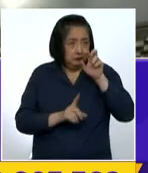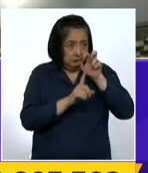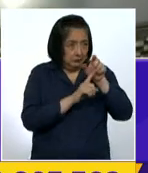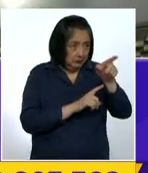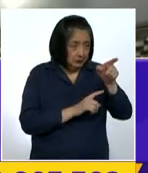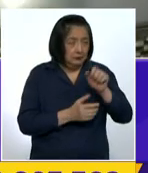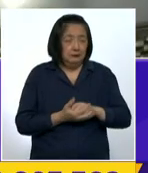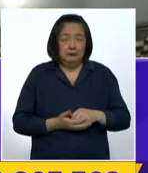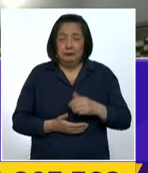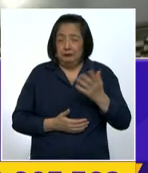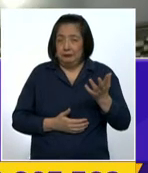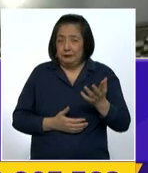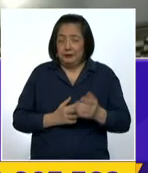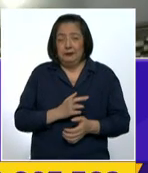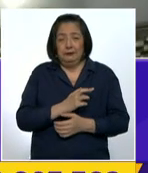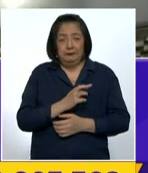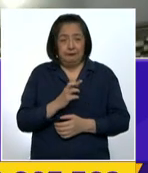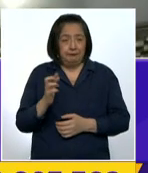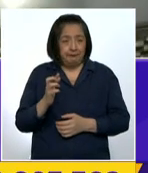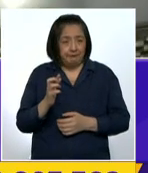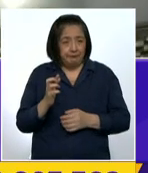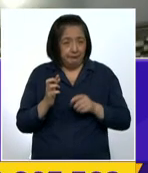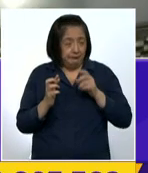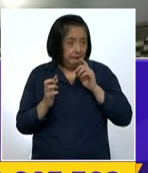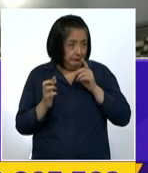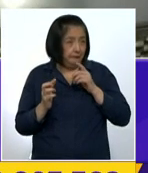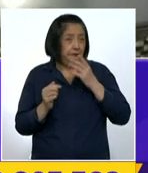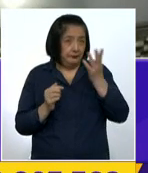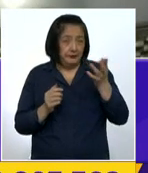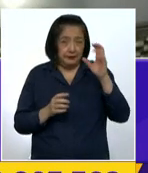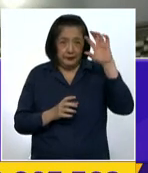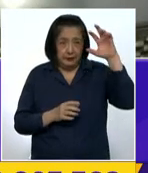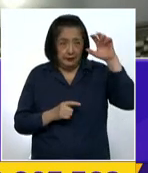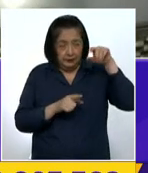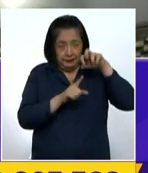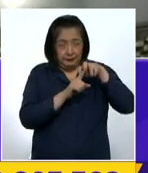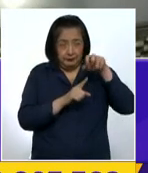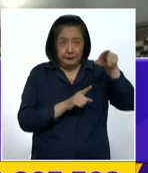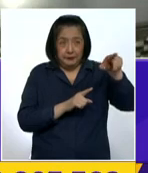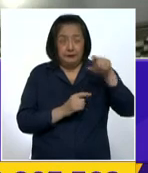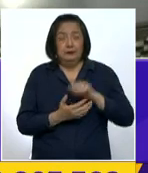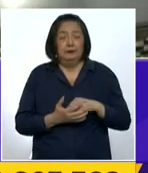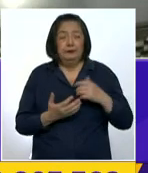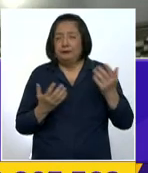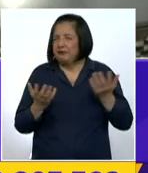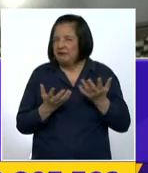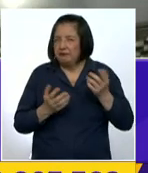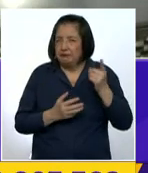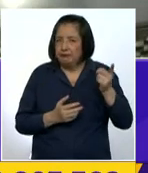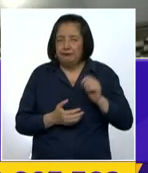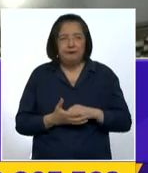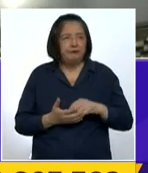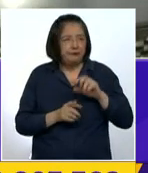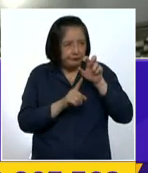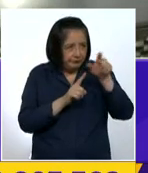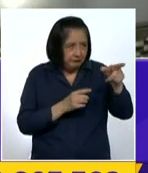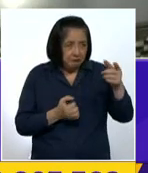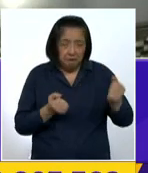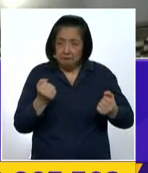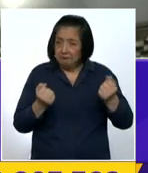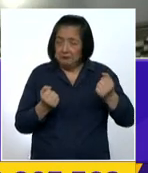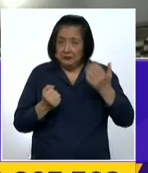su pantalla, al lado derecho, pueden ver las imágenes de las cámaras de seguridad, donde pues se ve el